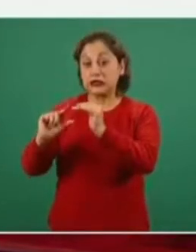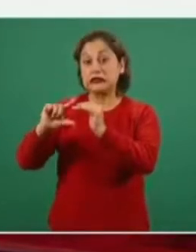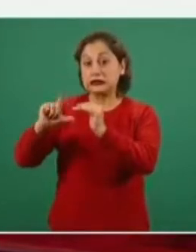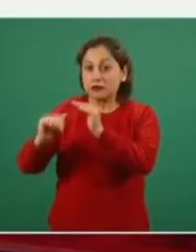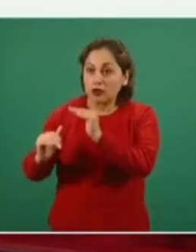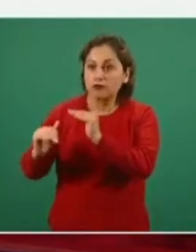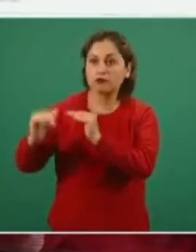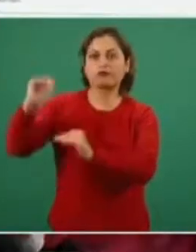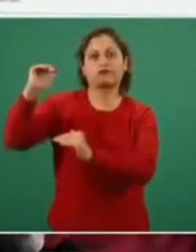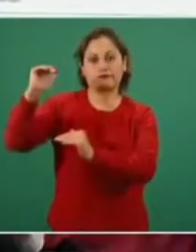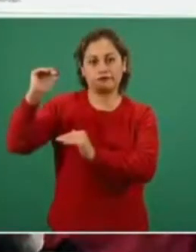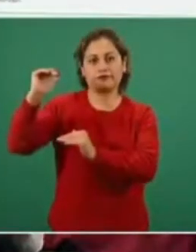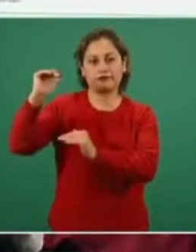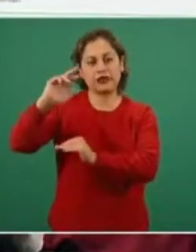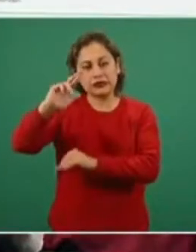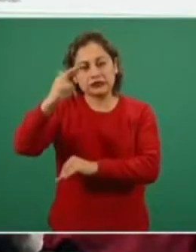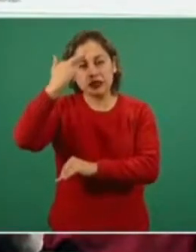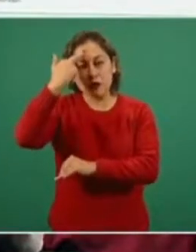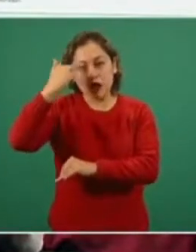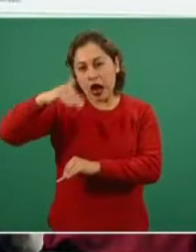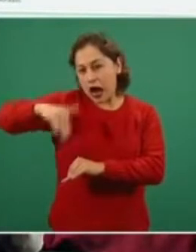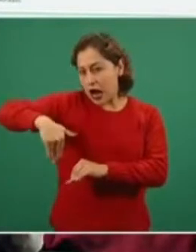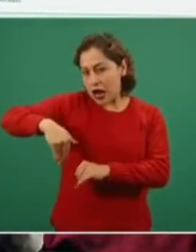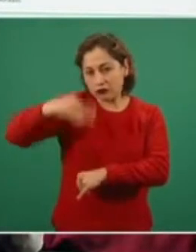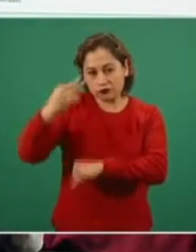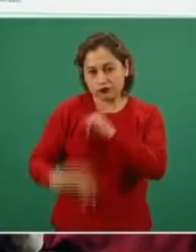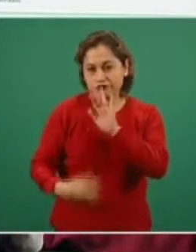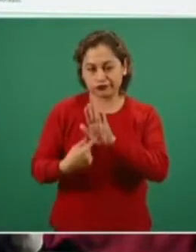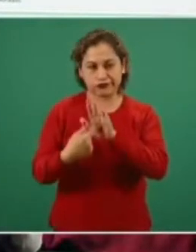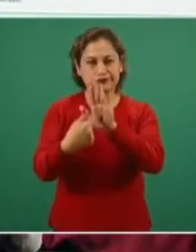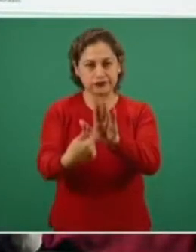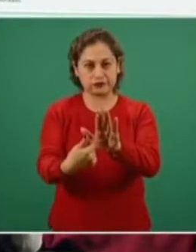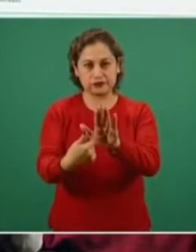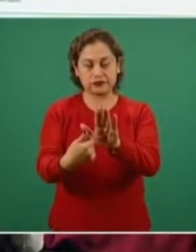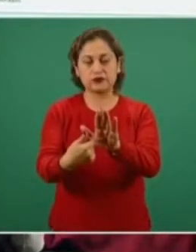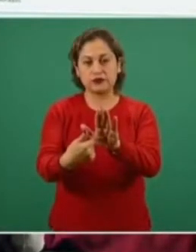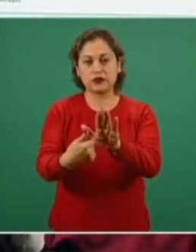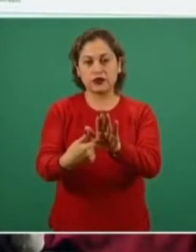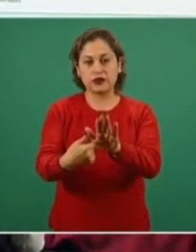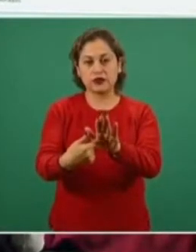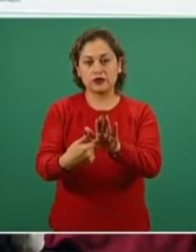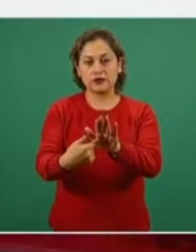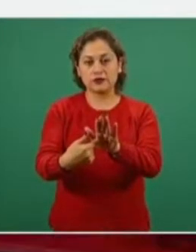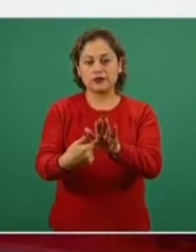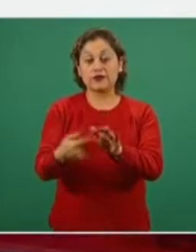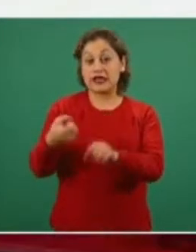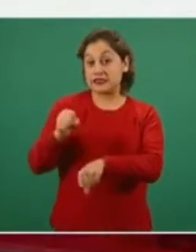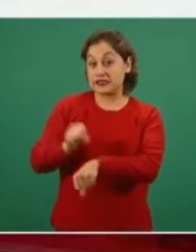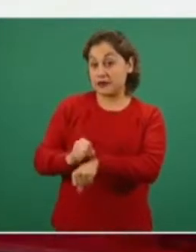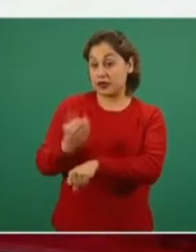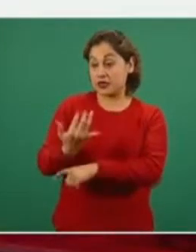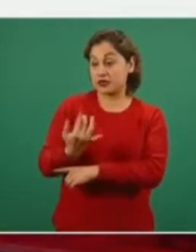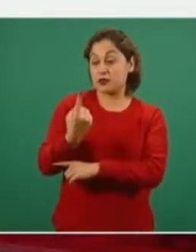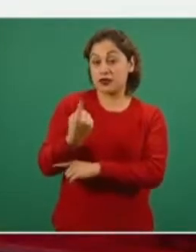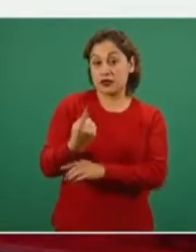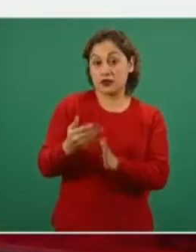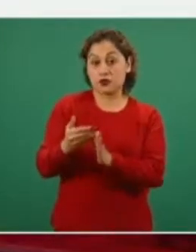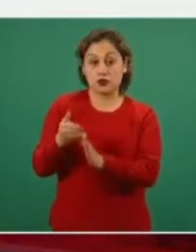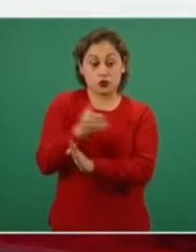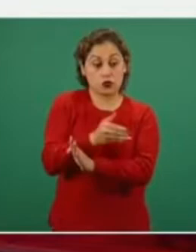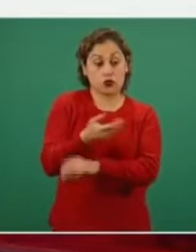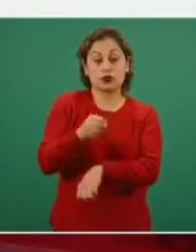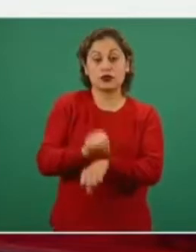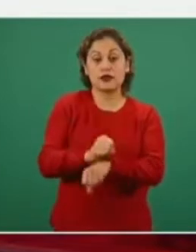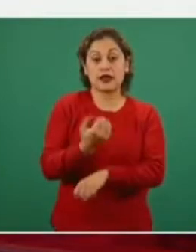última vez que lo presentamos, habíamos mostrado que de la semana 51 a la 50 teníamos